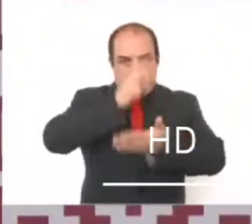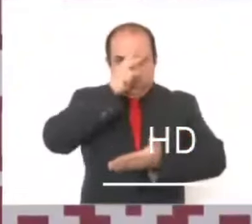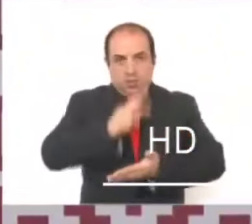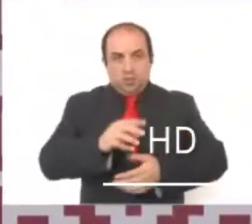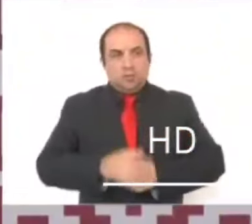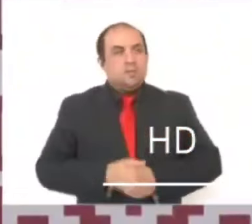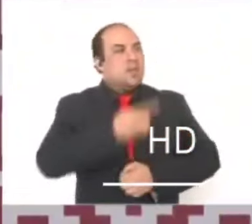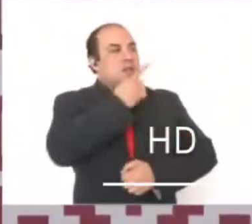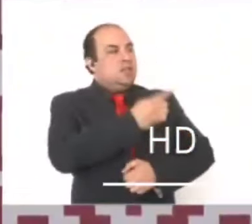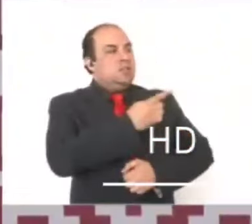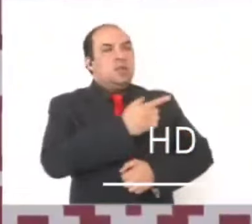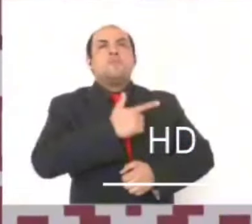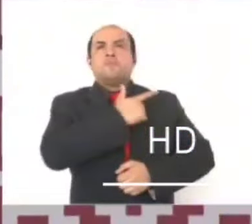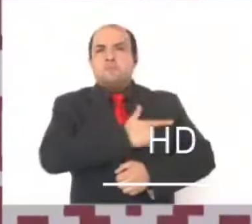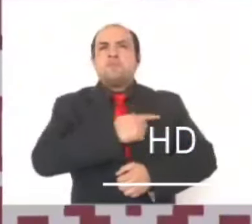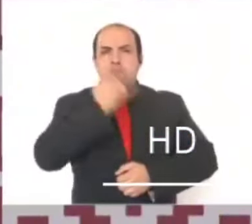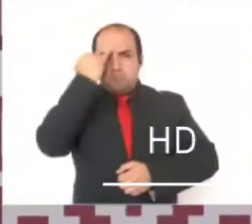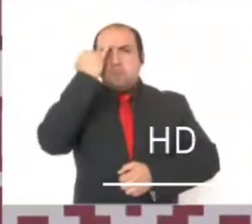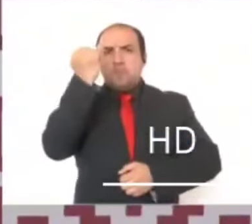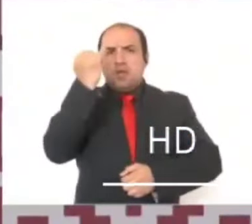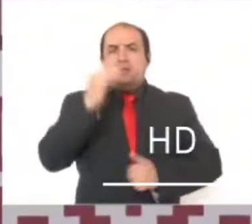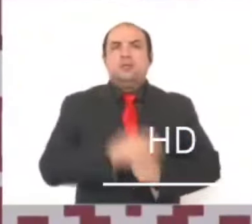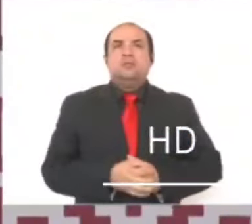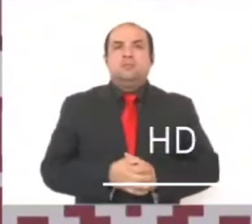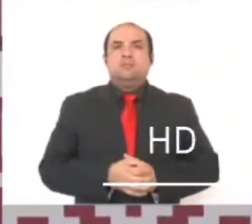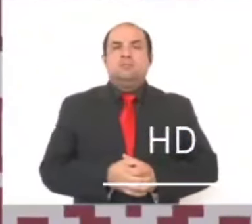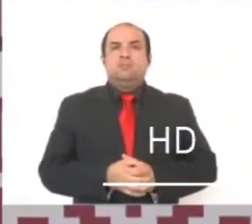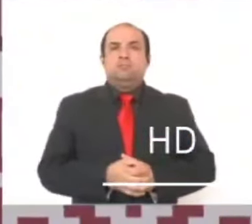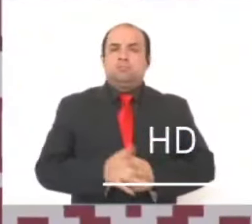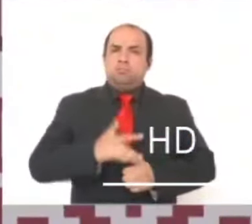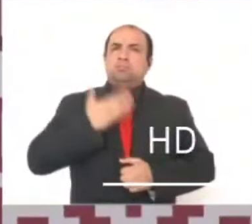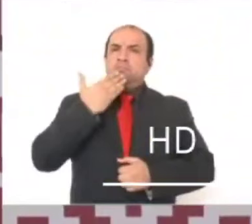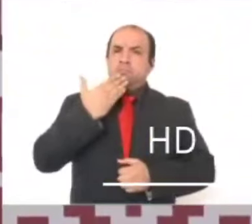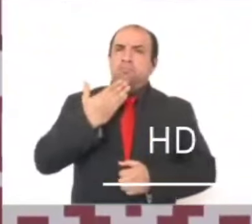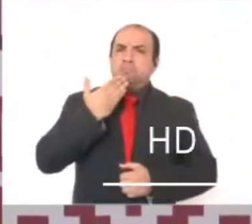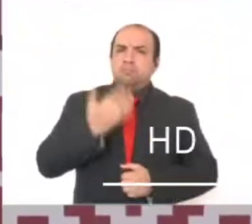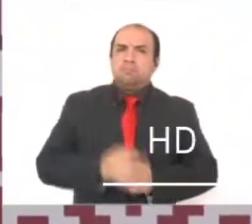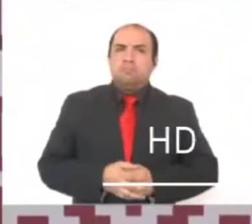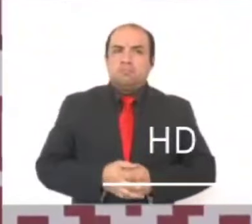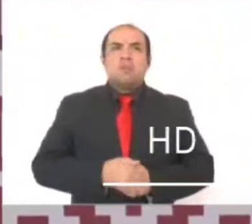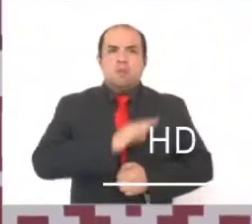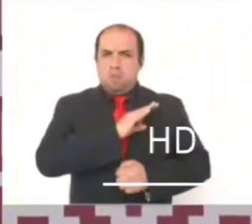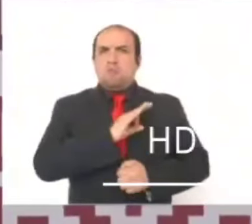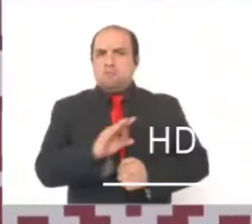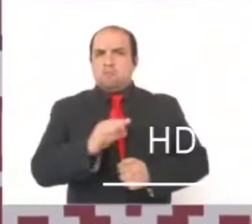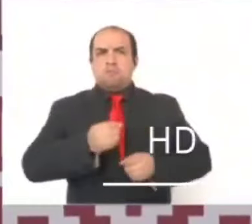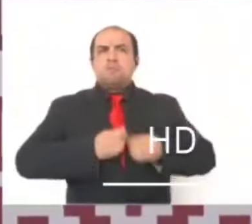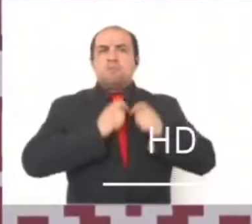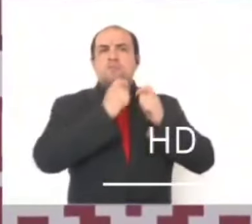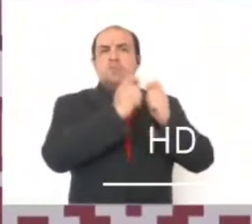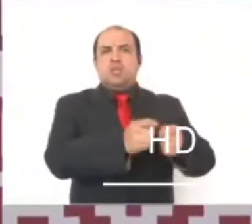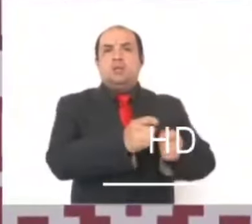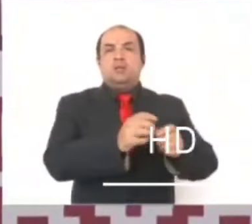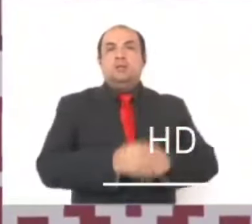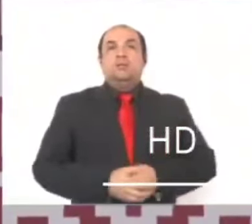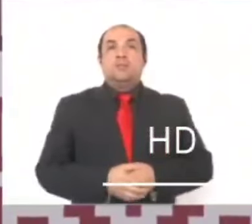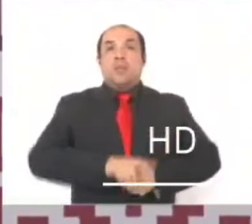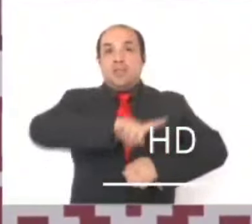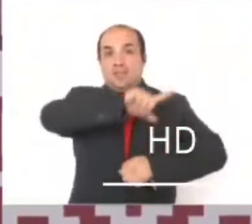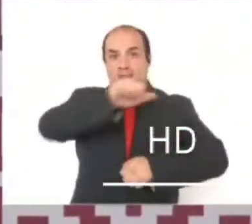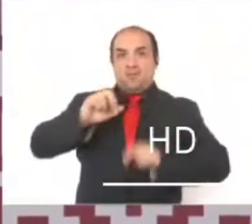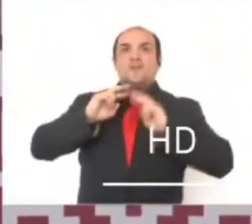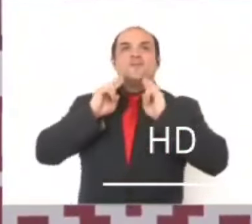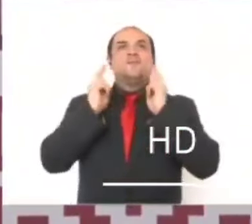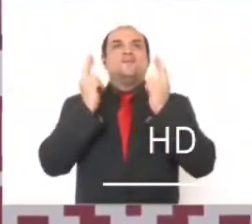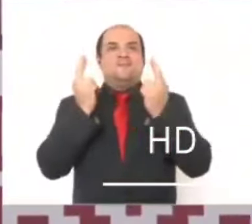dije, me gusta la idea, la veo bien y la veo viable. Y nos reunimos días